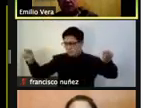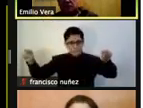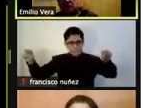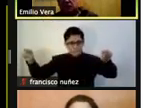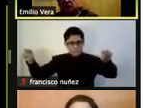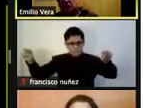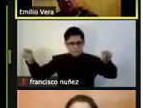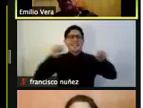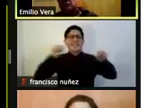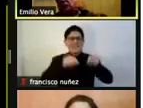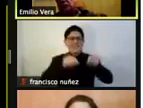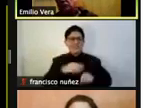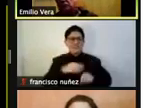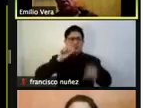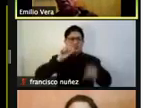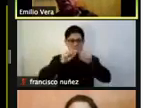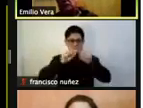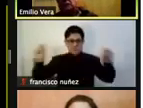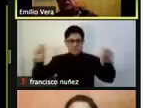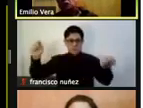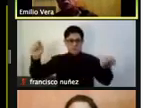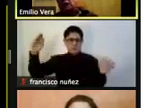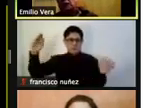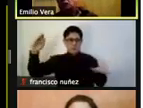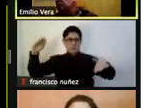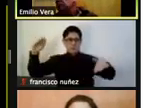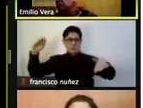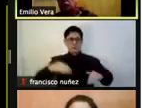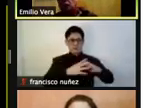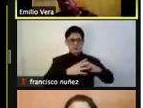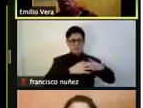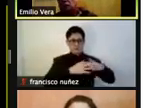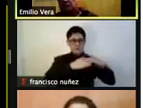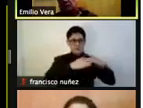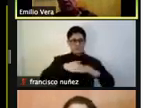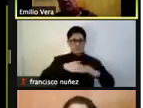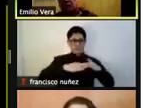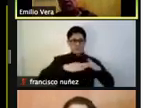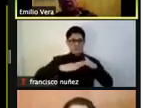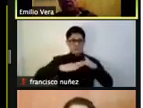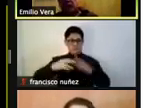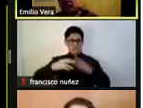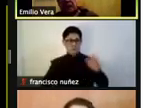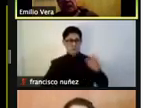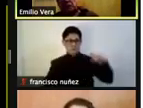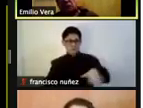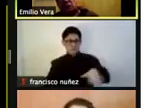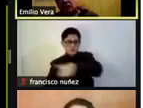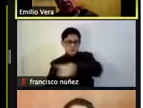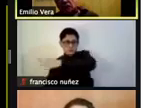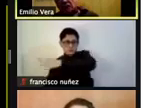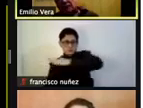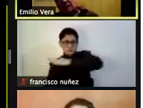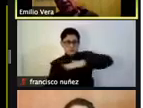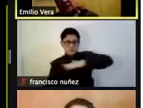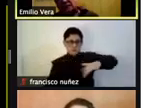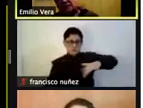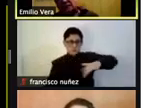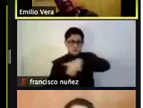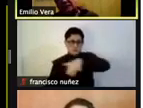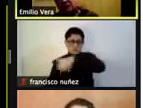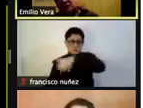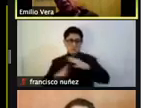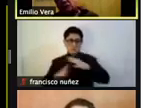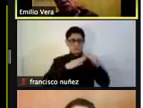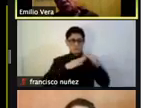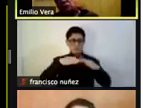sin dificultad uno siempre lo ve con sísmica. Y por este otro lado apareció este reflector muy, muy potente, que es